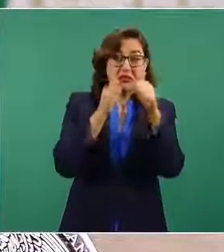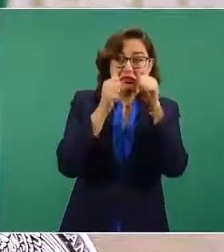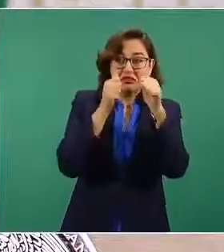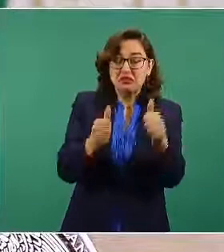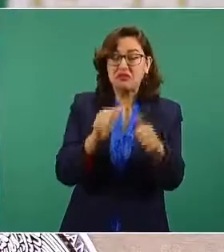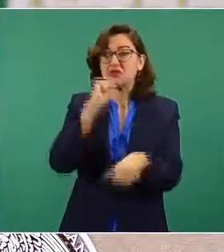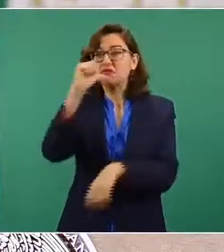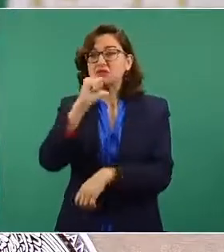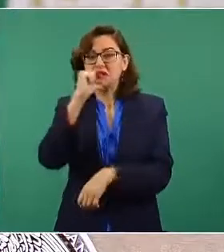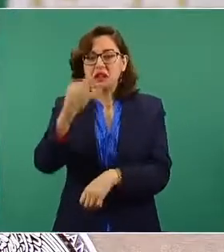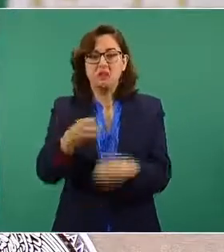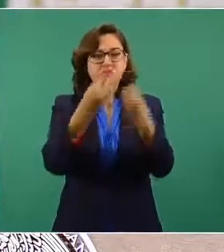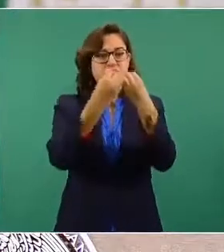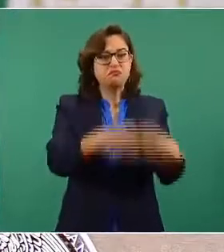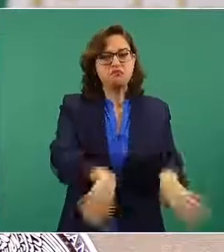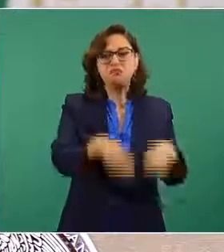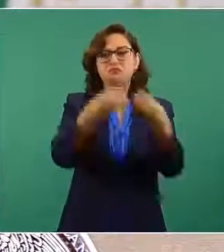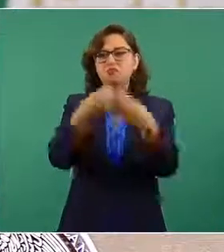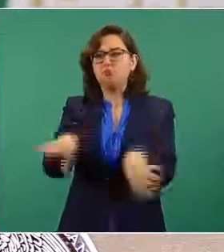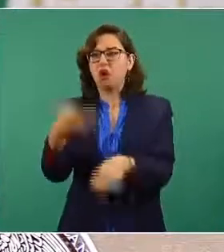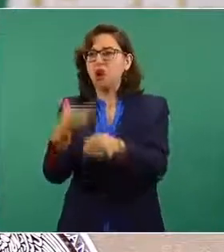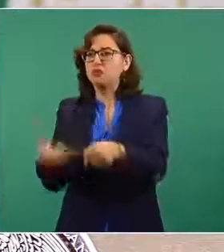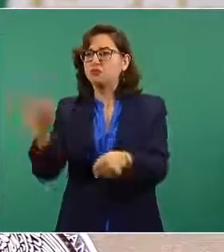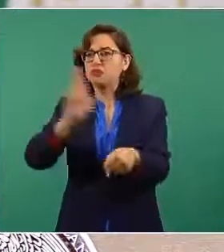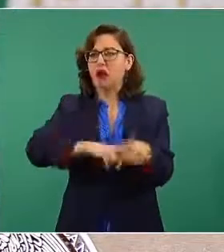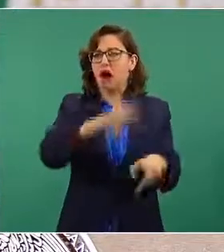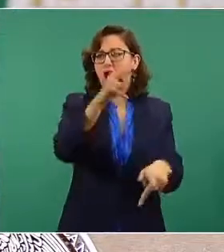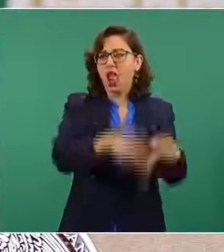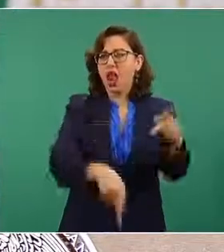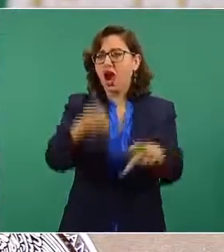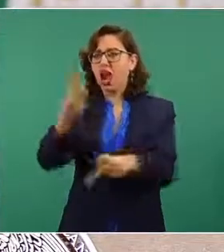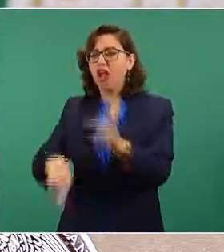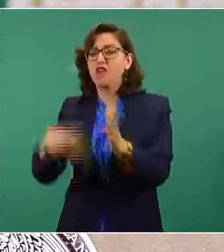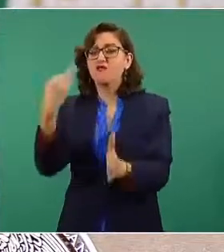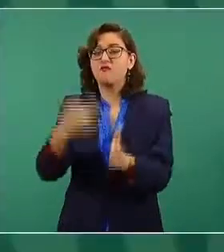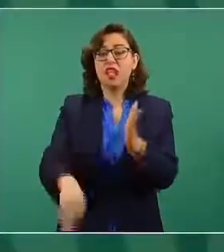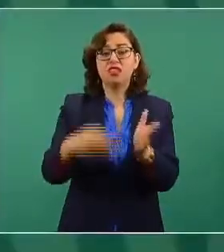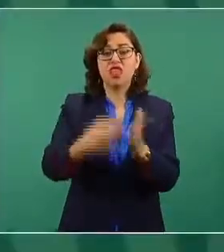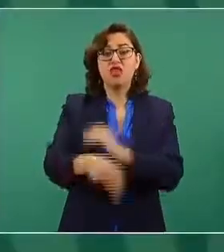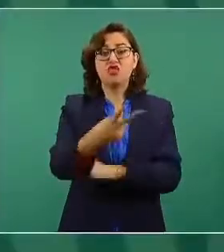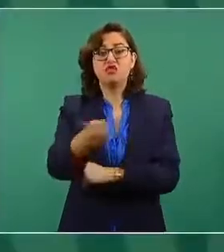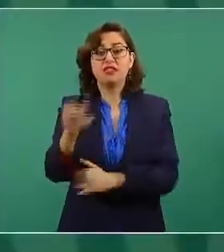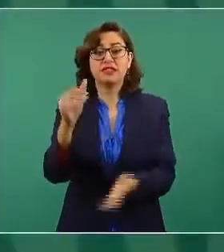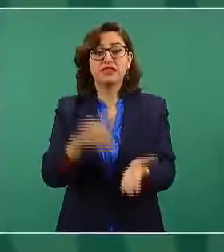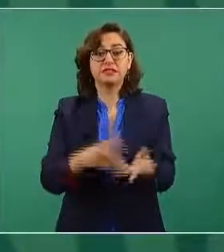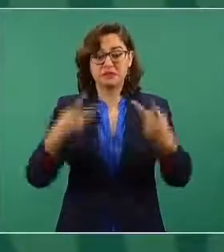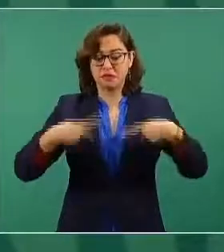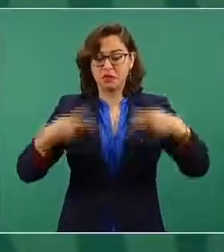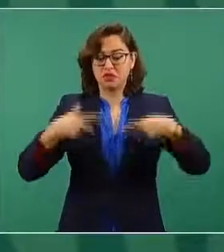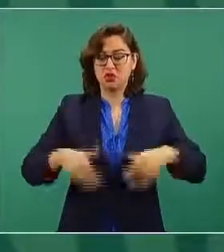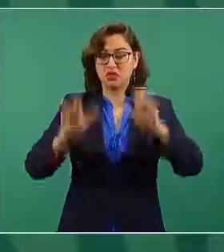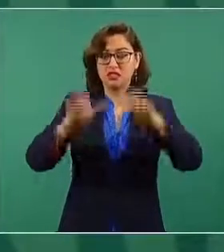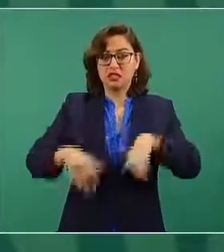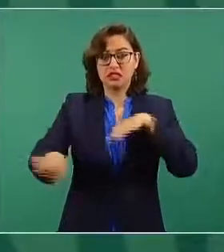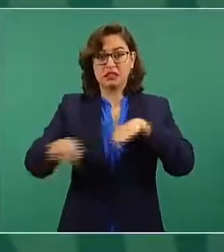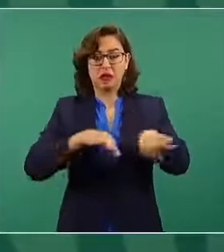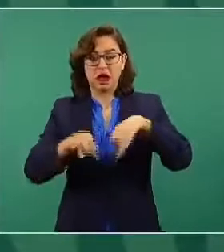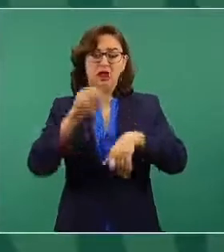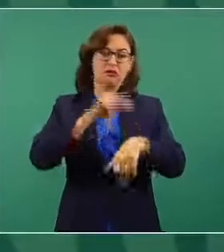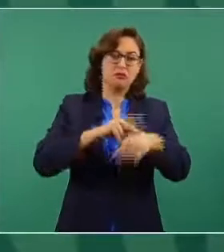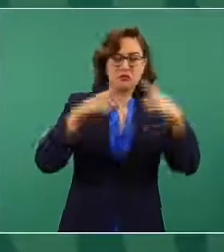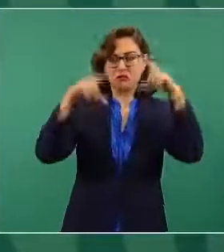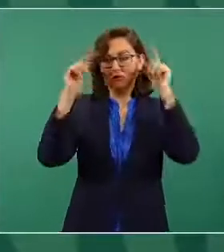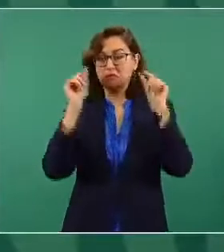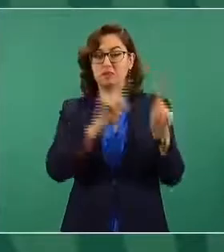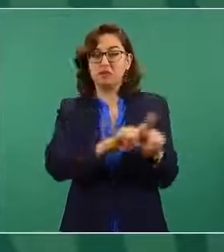salud, mayormente médicas y médicos y enfermeros y enfermeras, pero de todas las ramas laborales del sector salud. Y